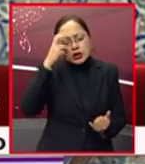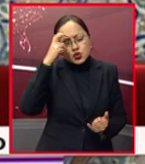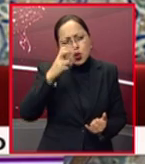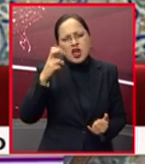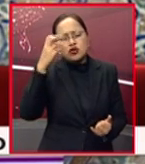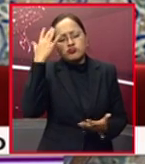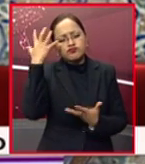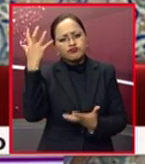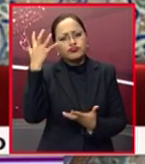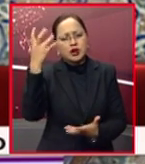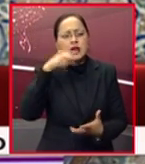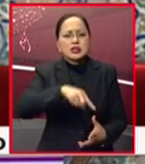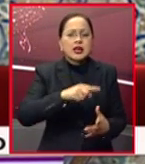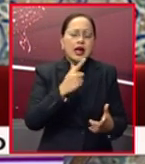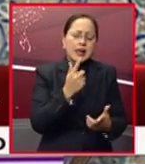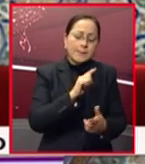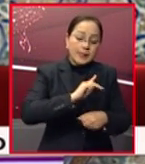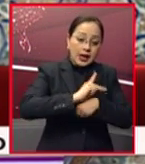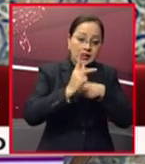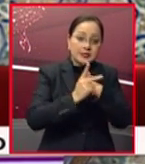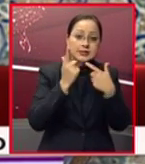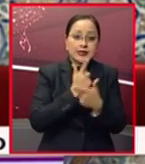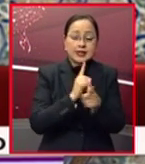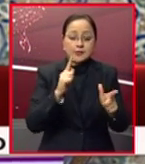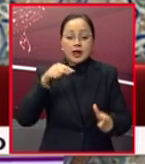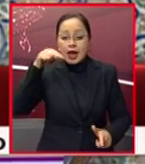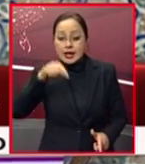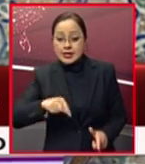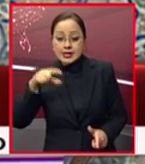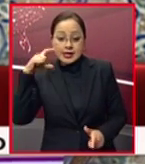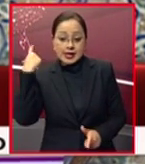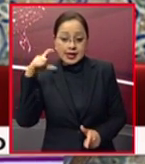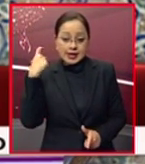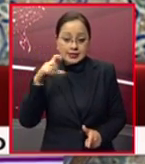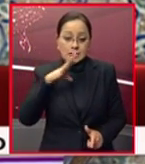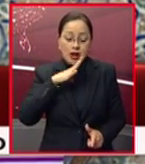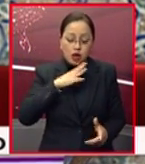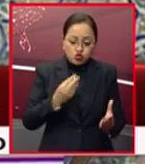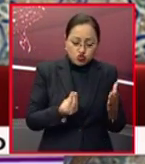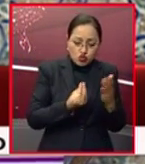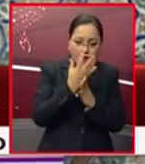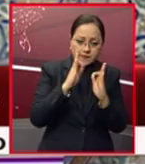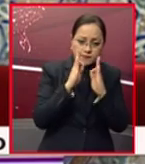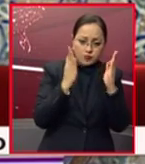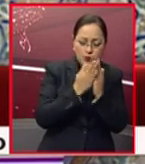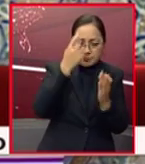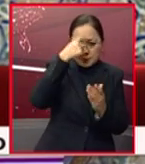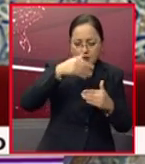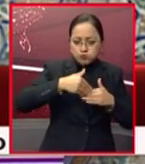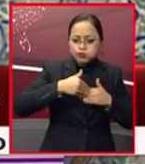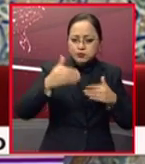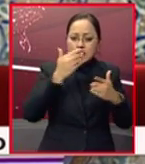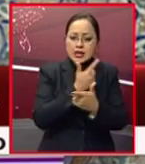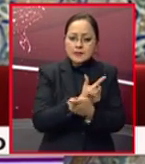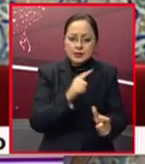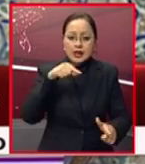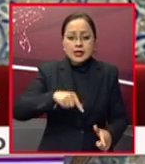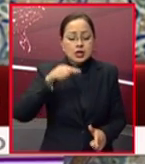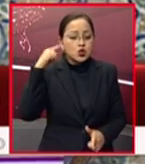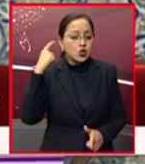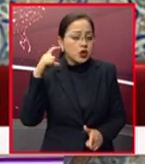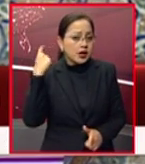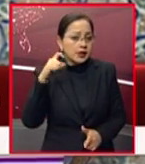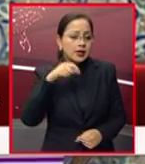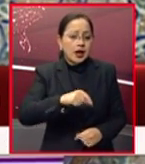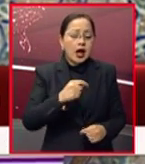libre. En Querétaro se germinó la semilla de la insurgencia. En Querétaro se